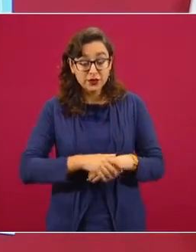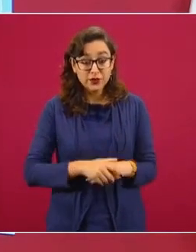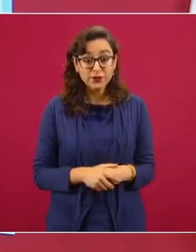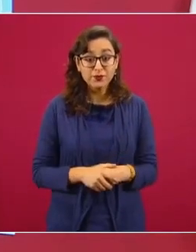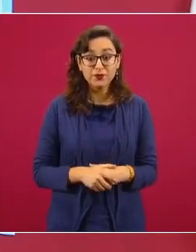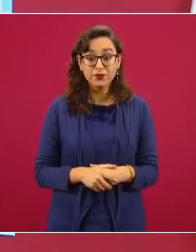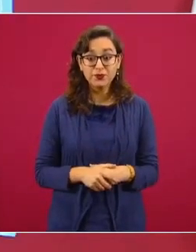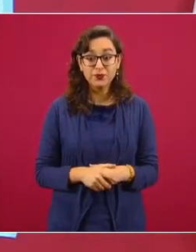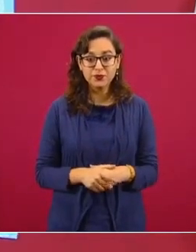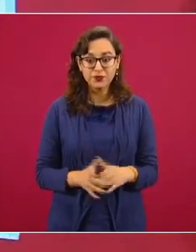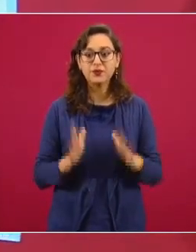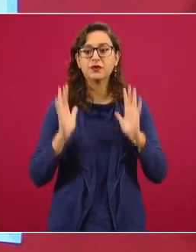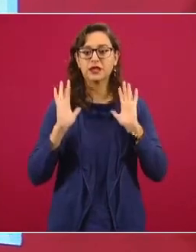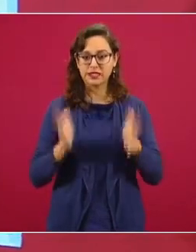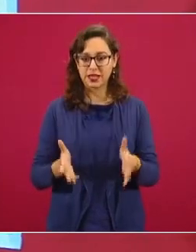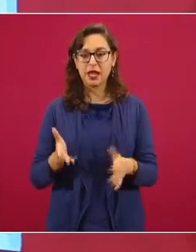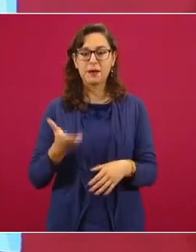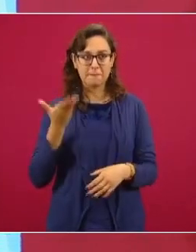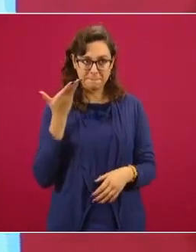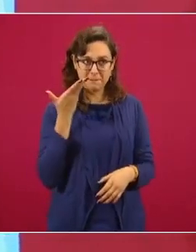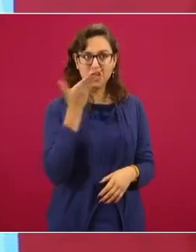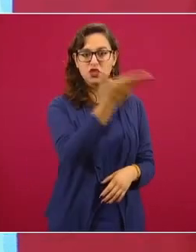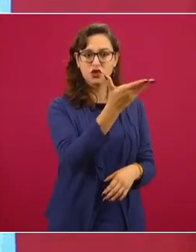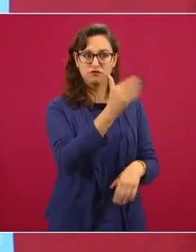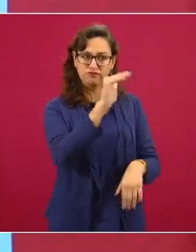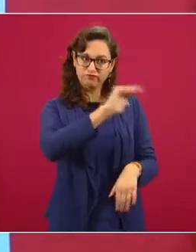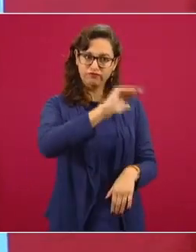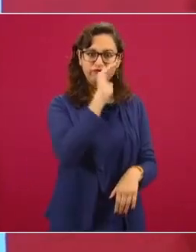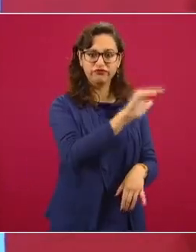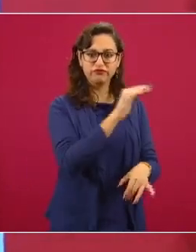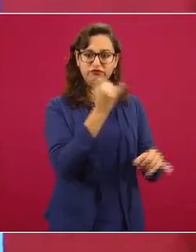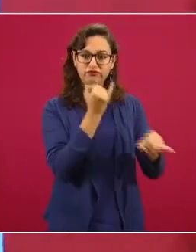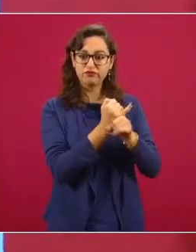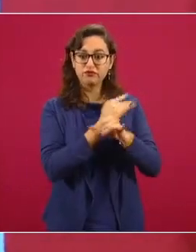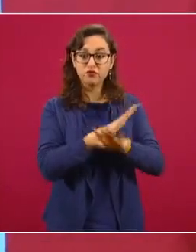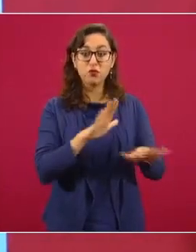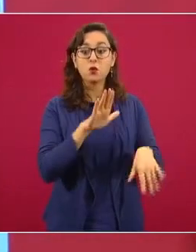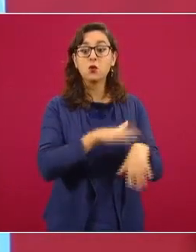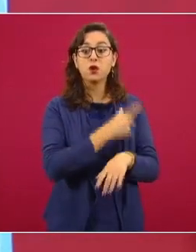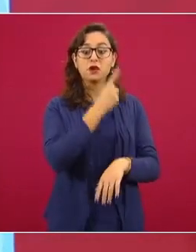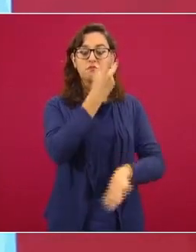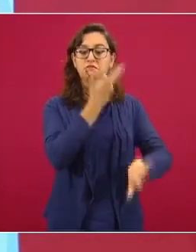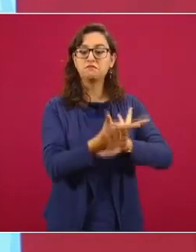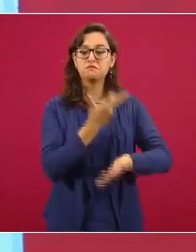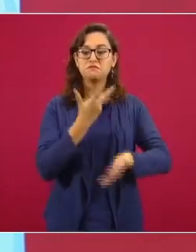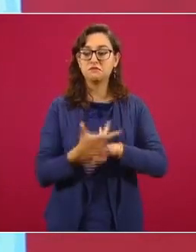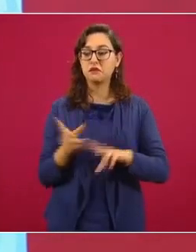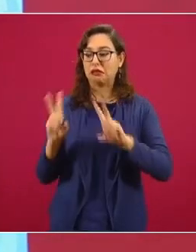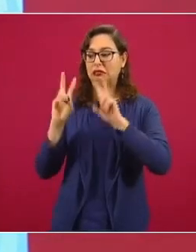y se les solicitó la información porque ellos cerraron el caso,